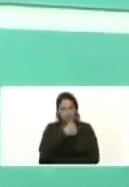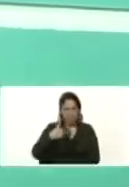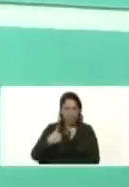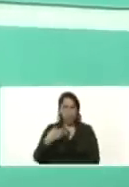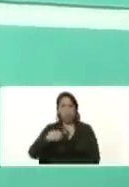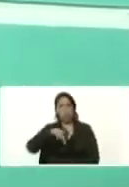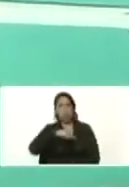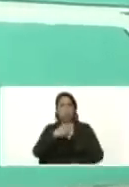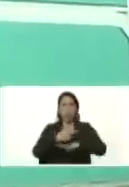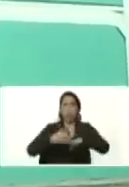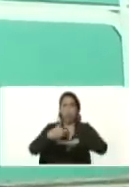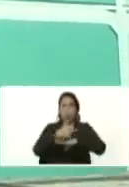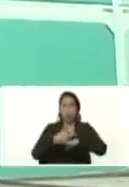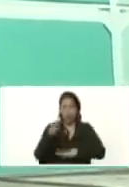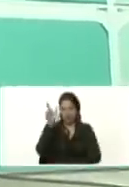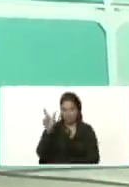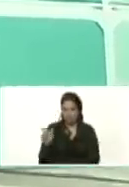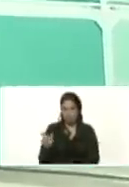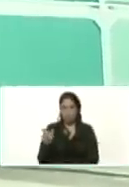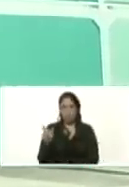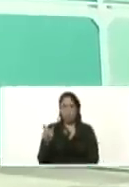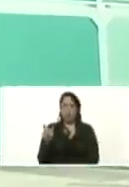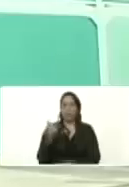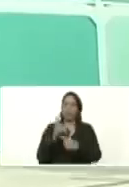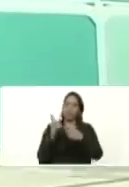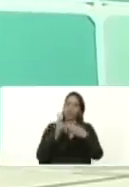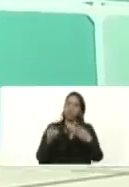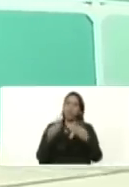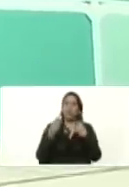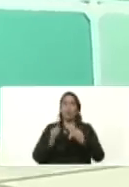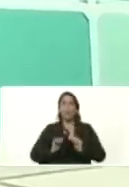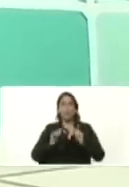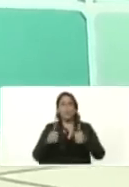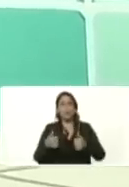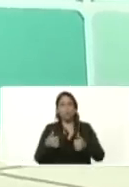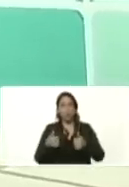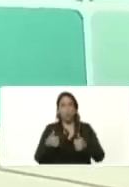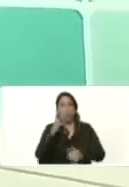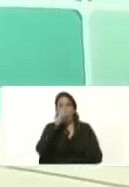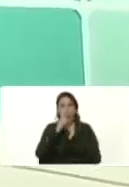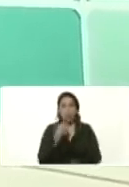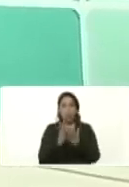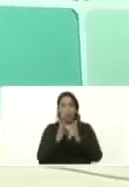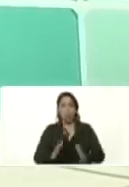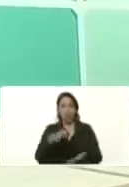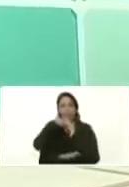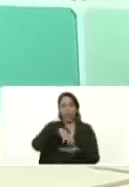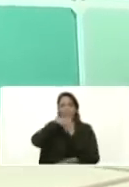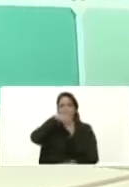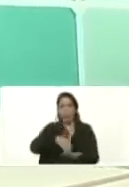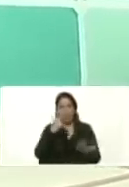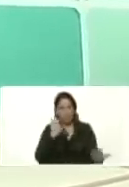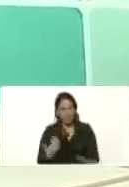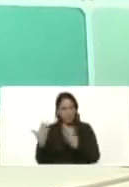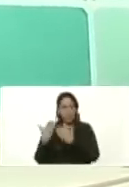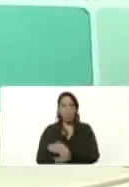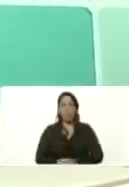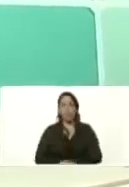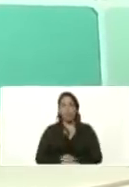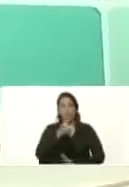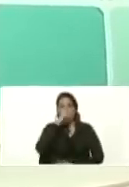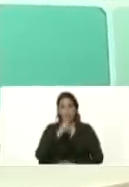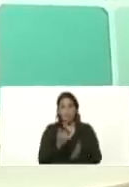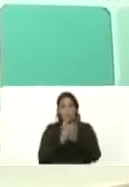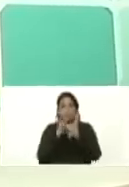nos describiera cómo arrancó el año escolar en el estado miranda adelante gobernador año escolar